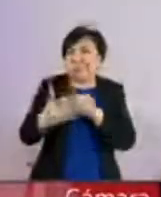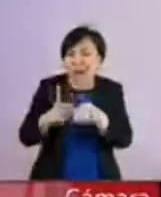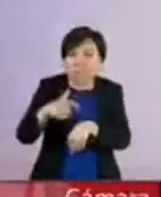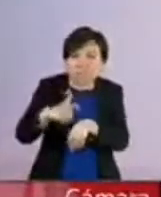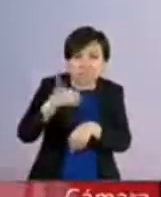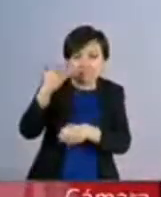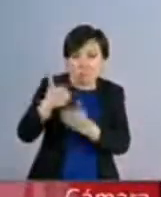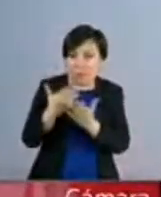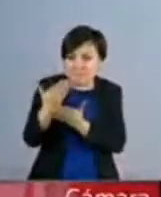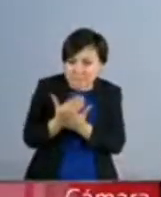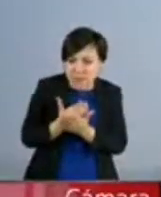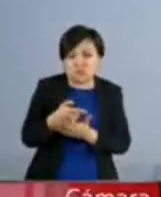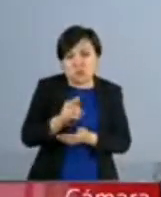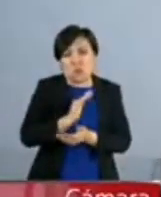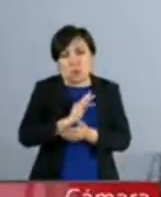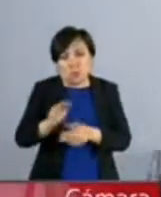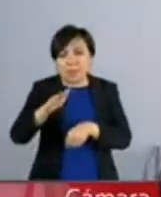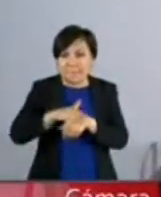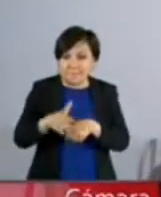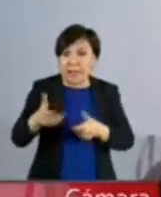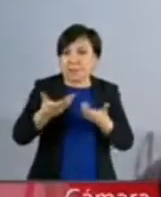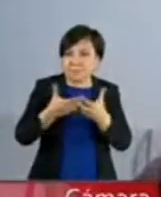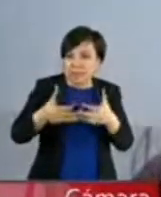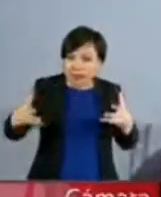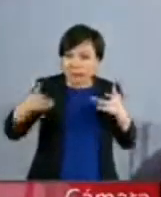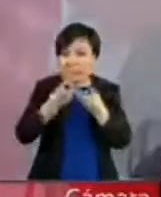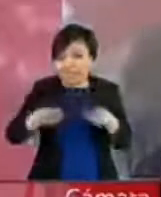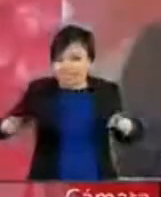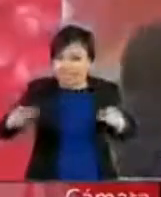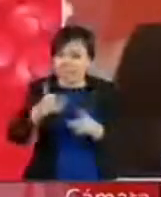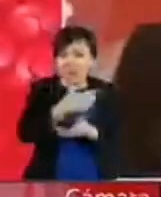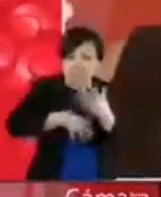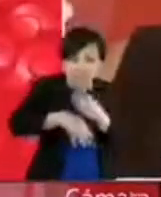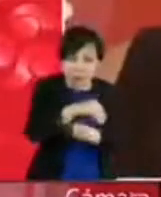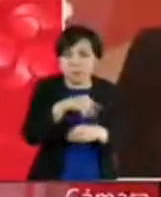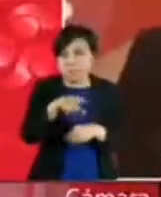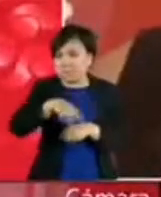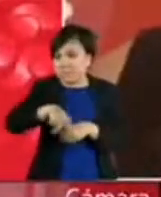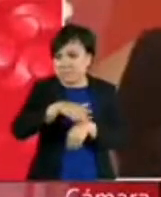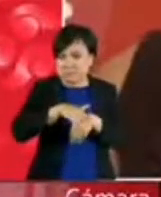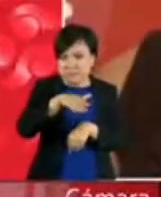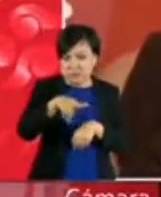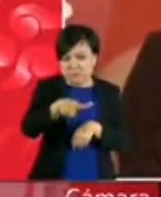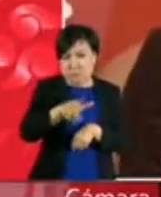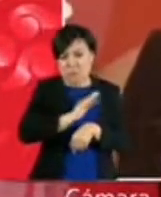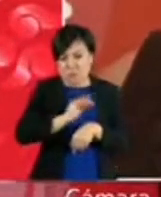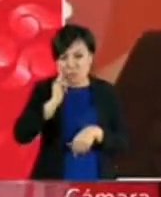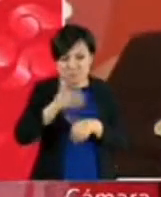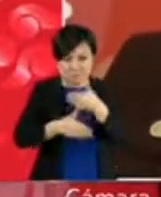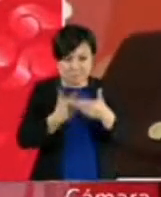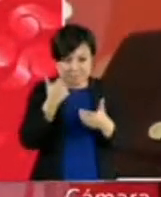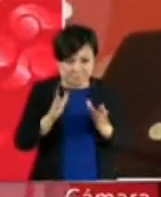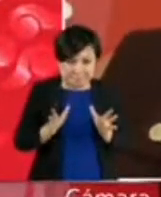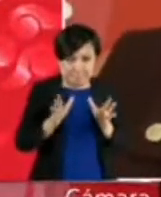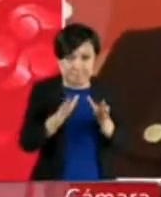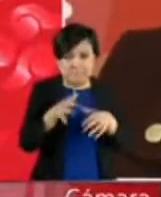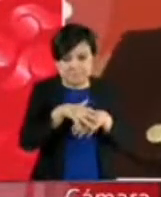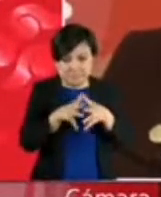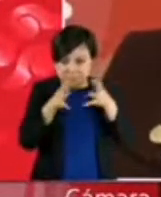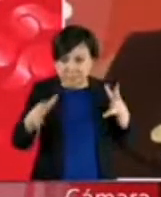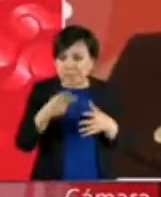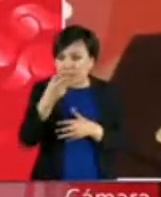la confianza en la economía, la productividad, la eficiencia y la competitividad a favor del crecimiento. Para conocer